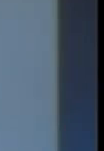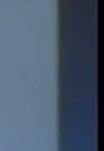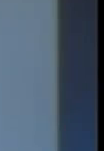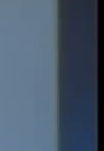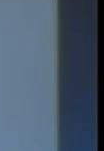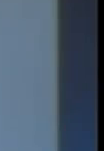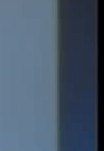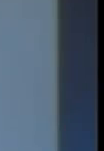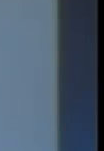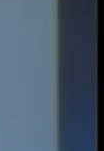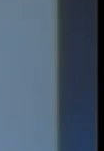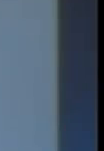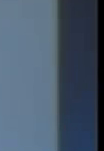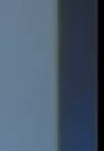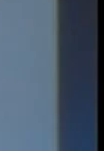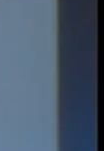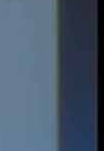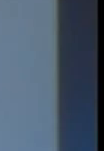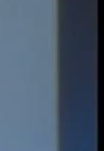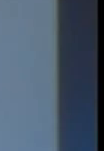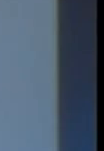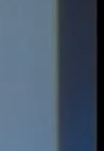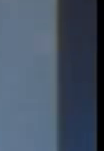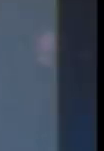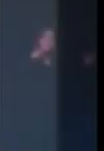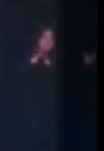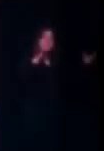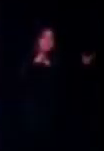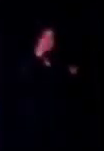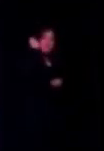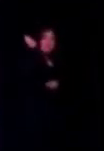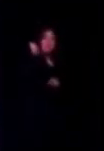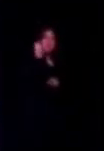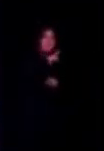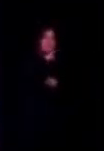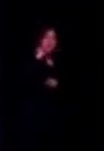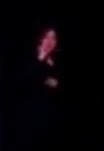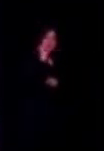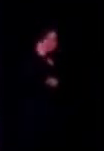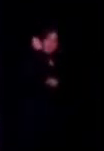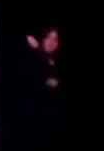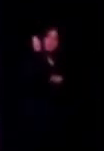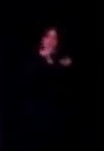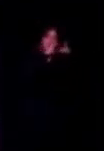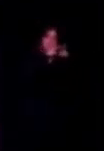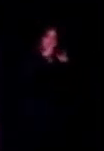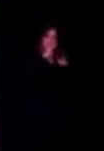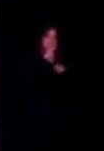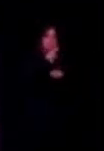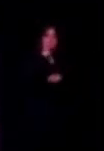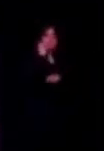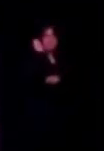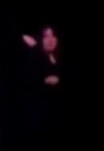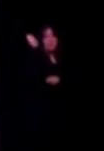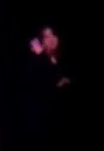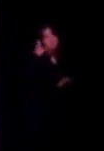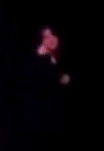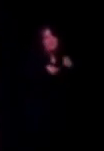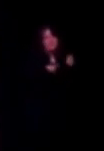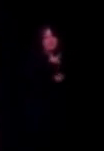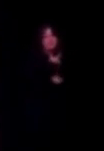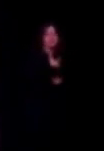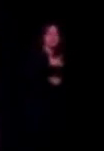opinión, humanización de la sociedad, con unos valores determinados de la sociedad. Claro, eso es distinto,